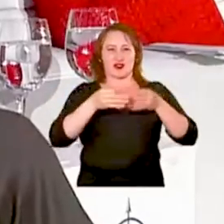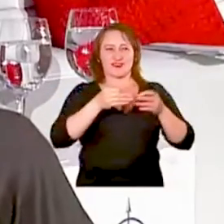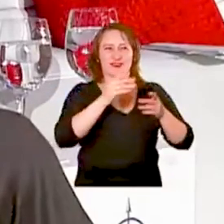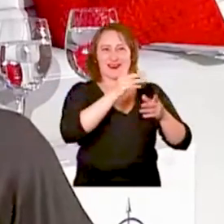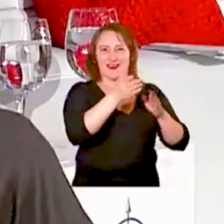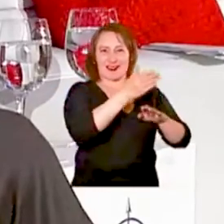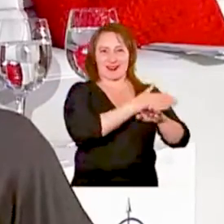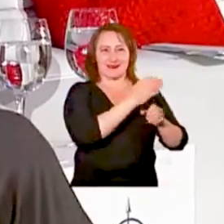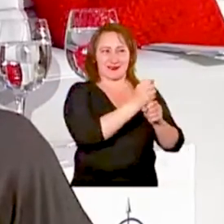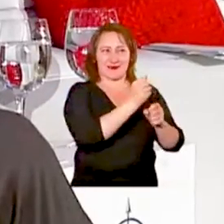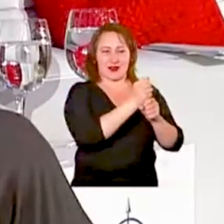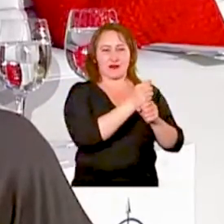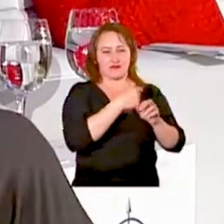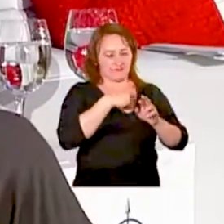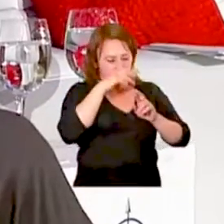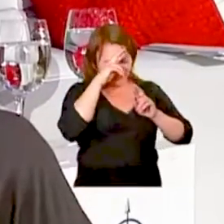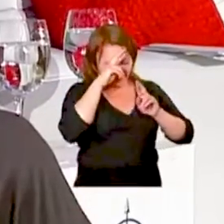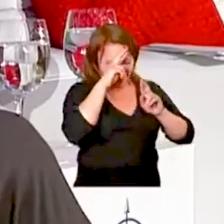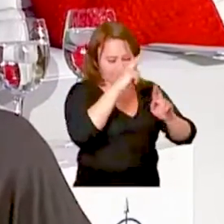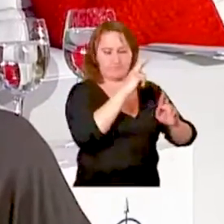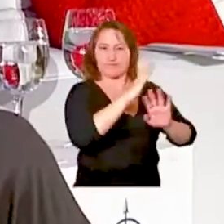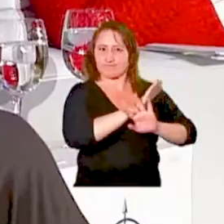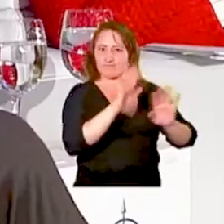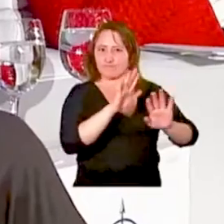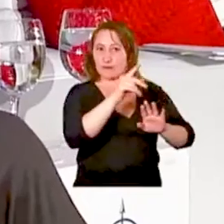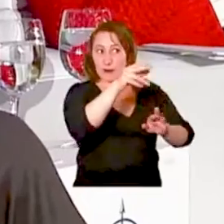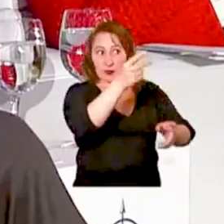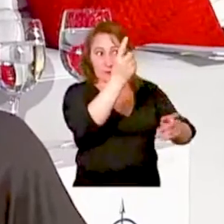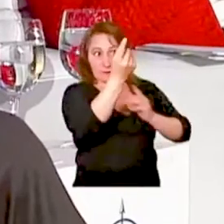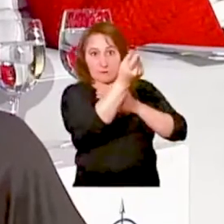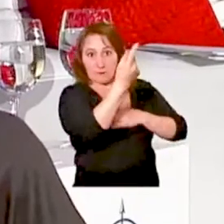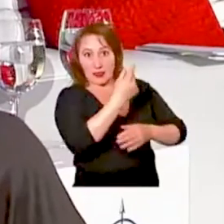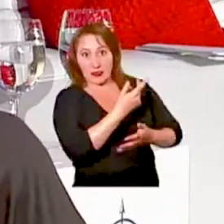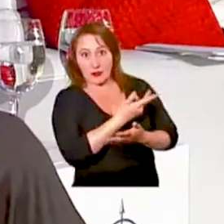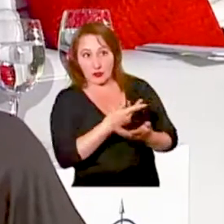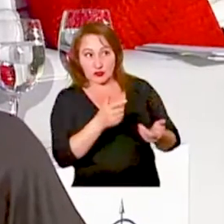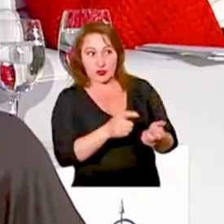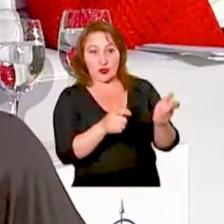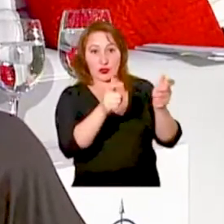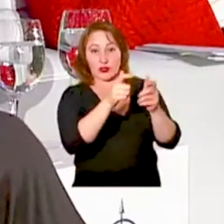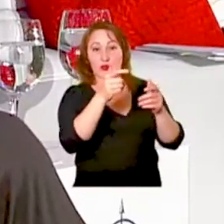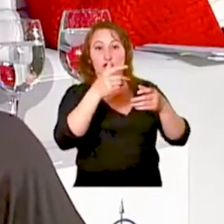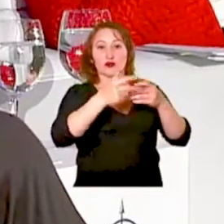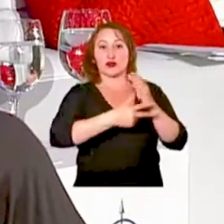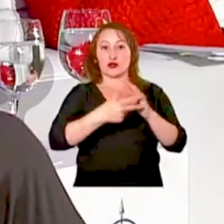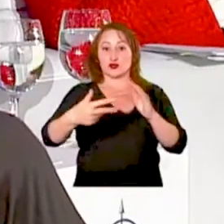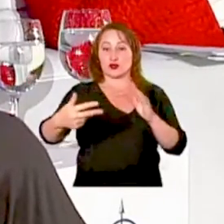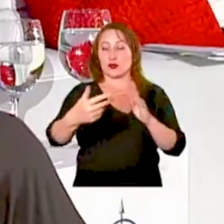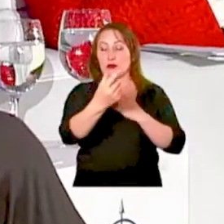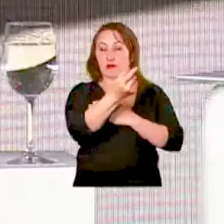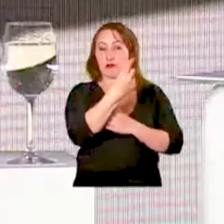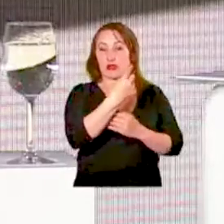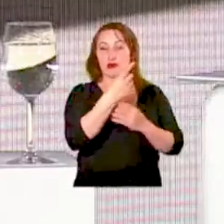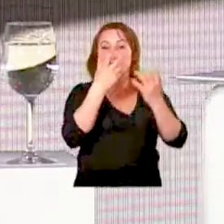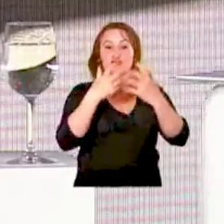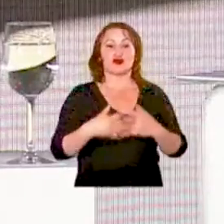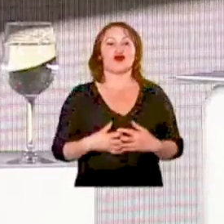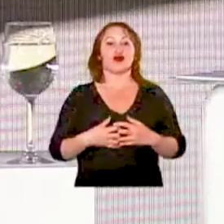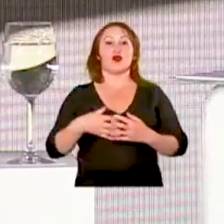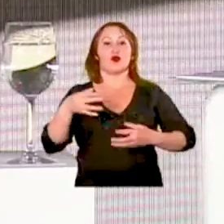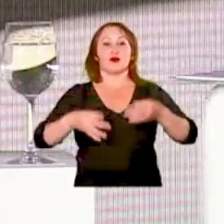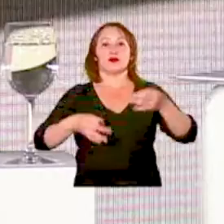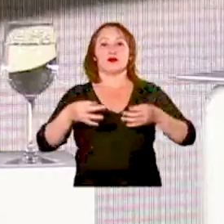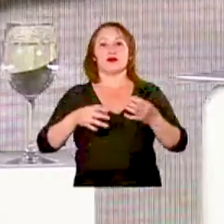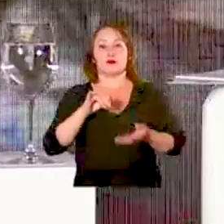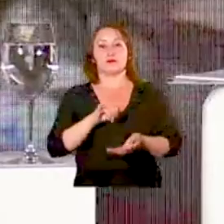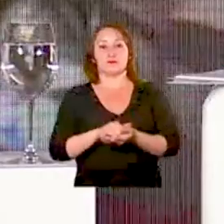soy respetuosa. Dejaremos y respetaremos y acataremos lo que la Corte Constitucional determine sobre esa función jurisdiccional,